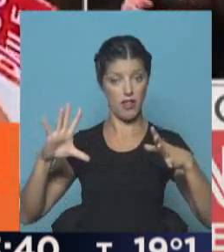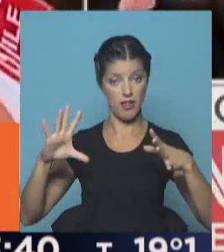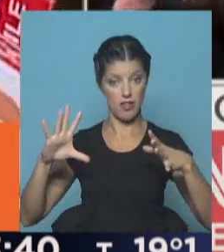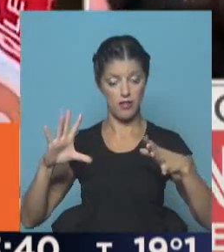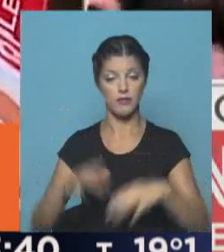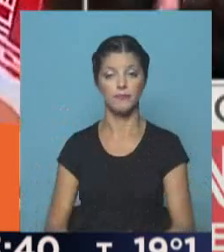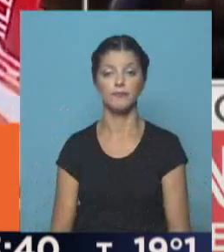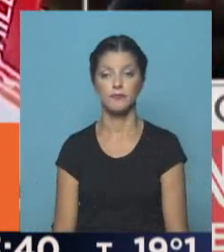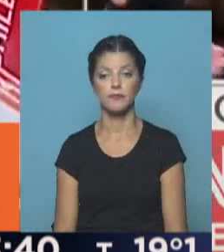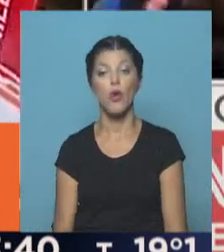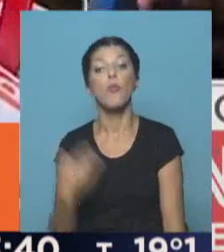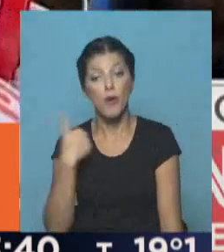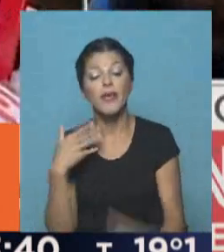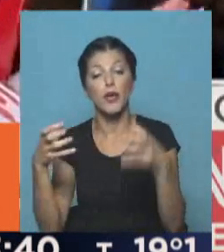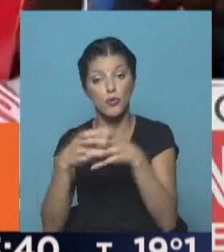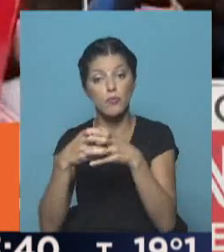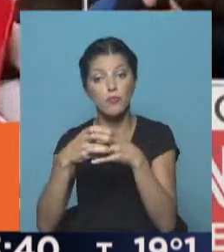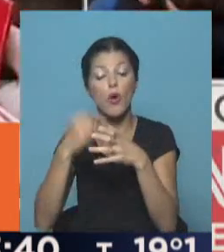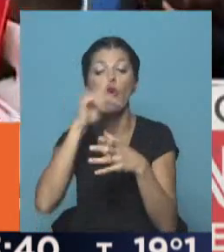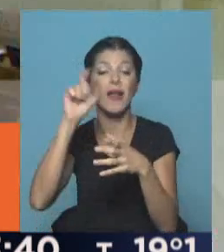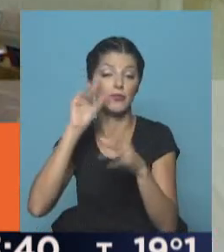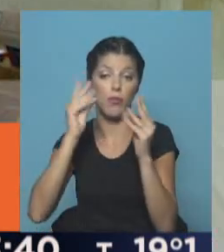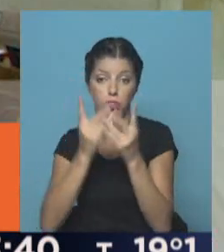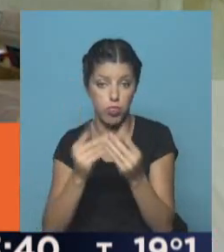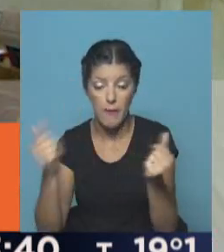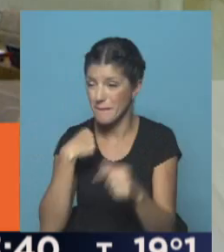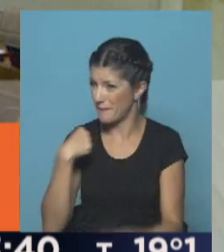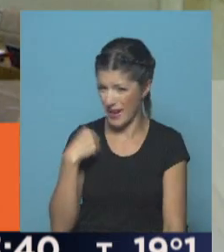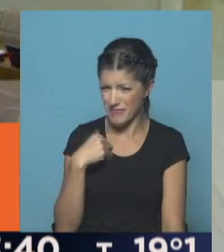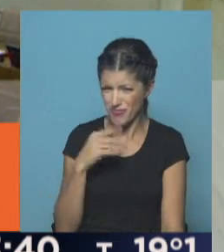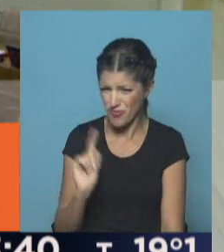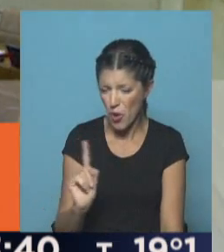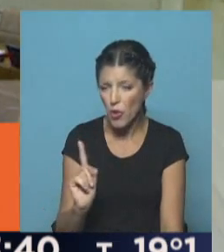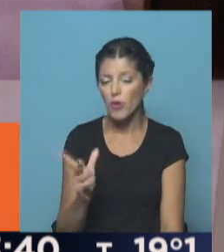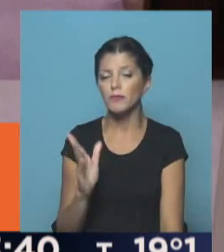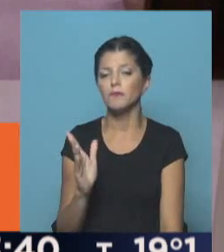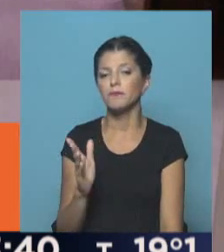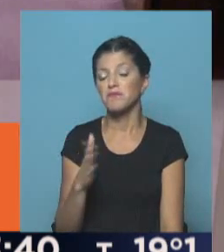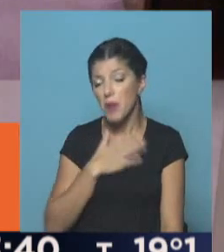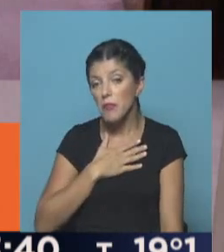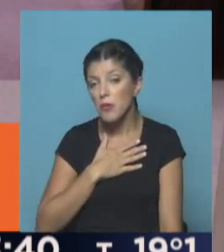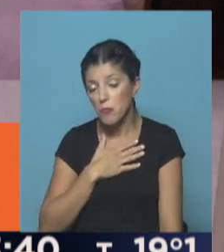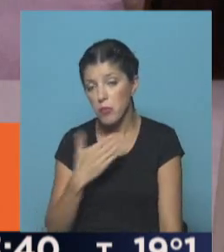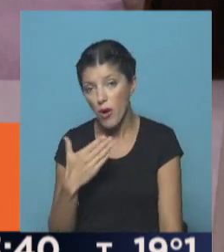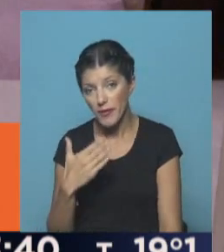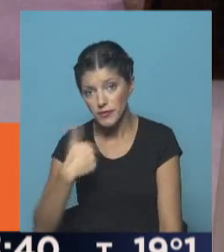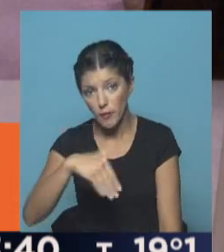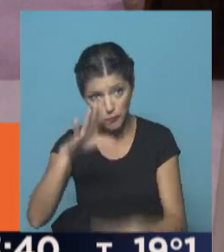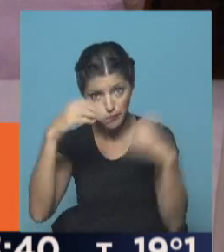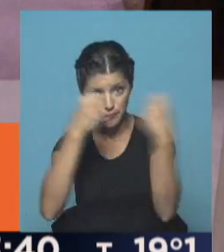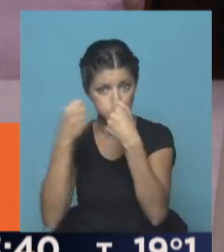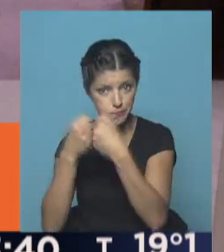es integrarse en la coalición yo personalmente creo que no creo que perfectamente creo que puede pactarse como digo